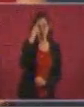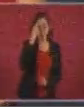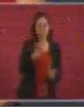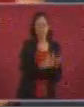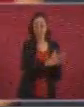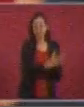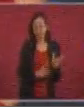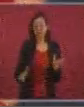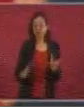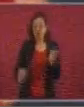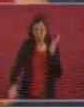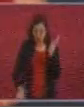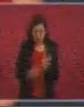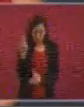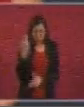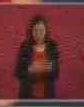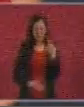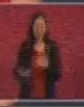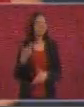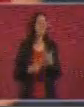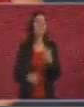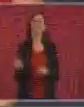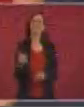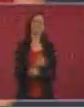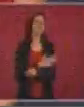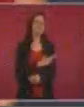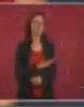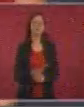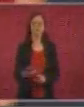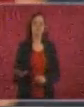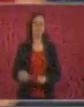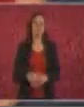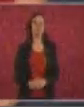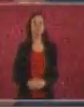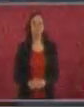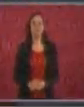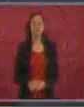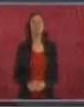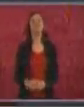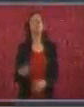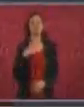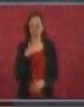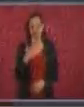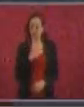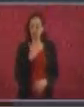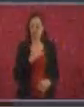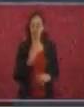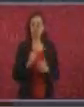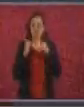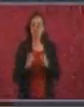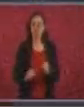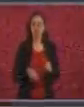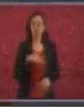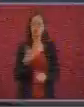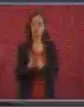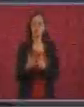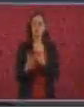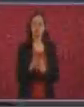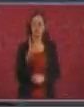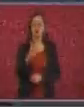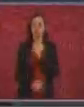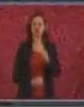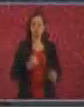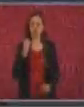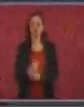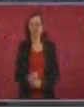que manejar. Yo creo que hay que manejar estas posibilidades de yo veo muy lejos la reelección más